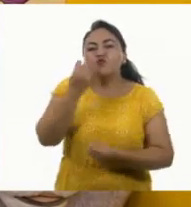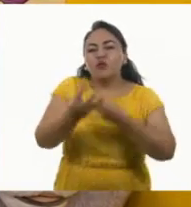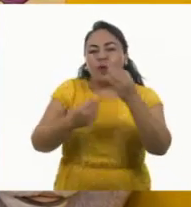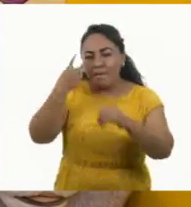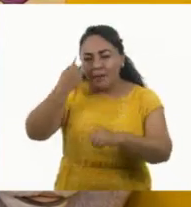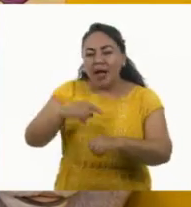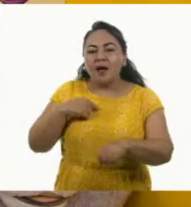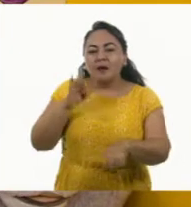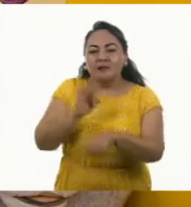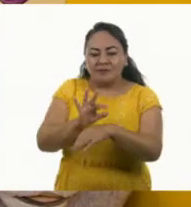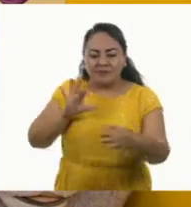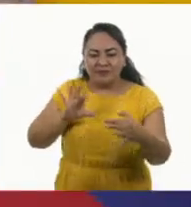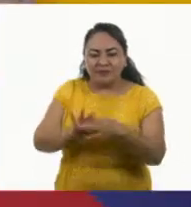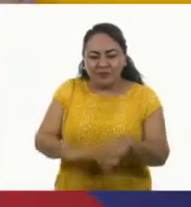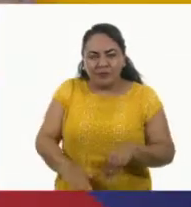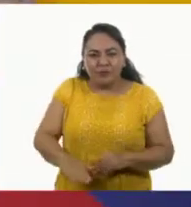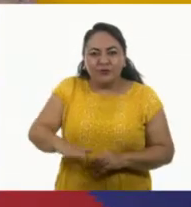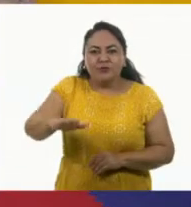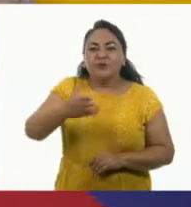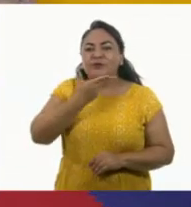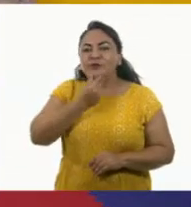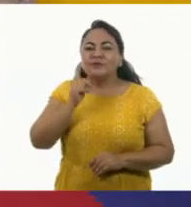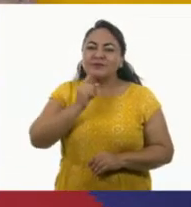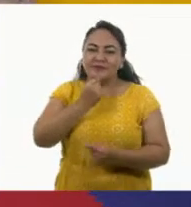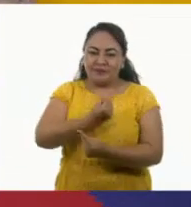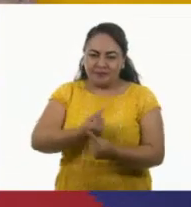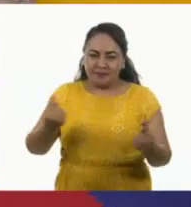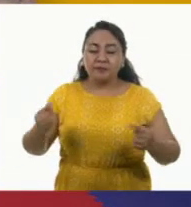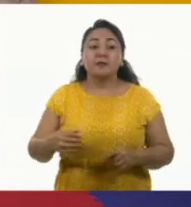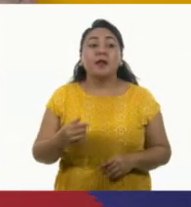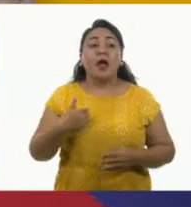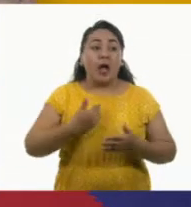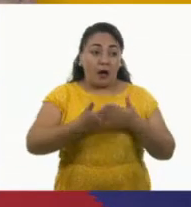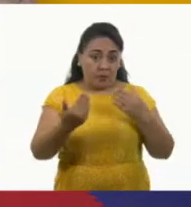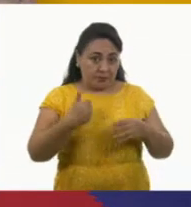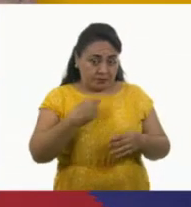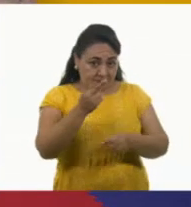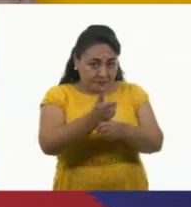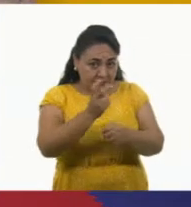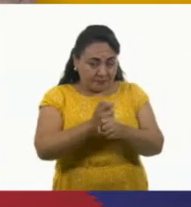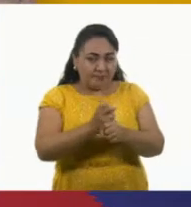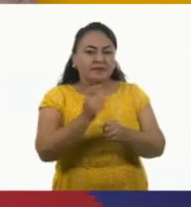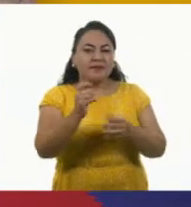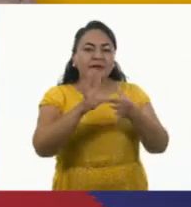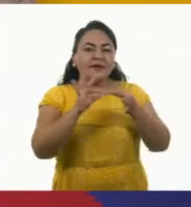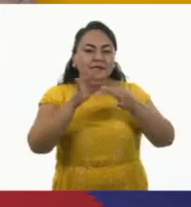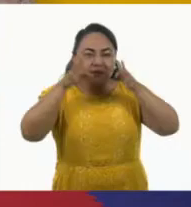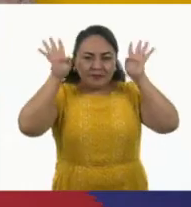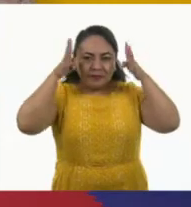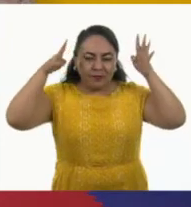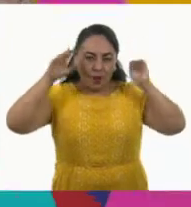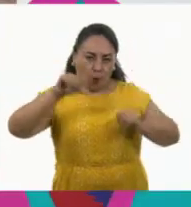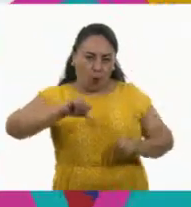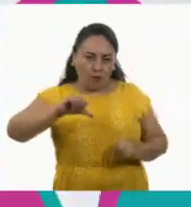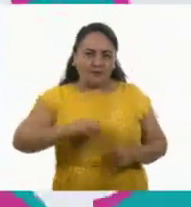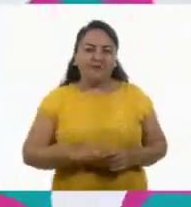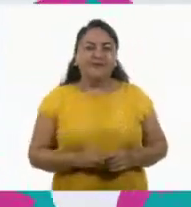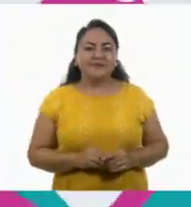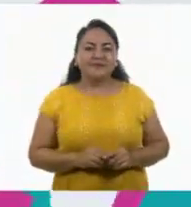de las niñas y los niños. Para continuar, te invito a que veamos lo que Ajolisto nos comparte el día de hoy.